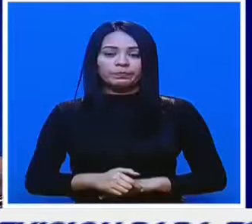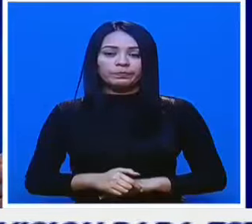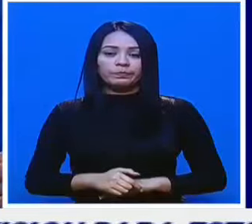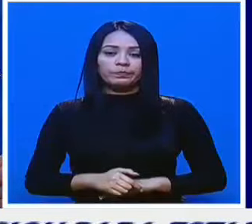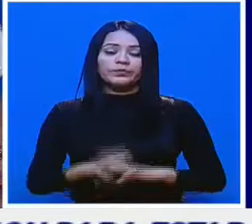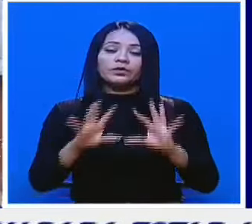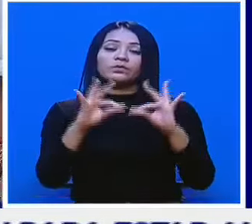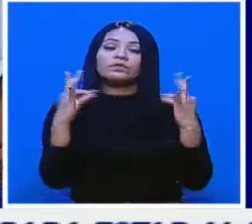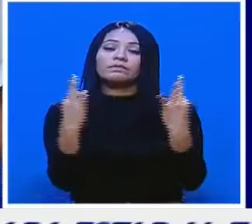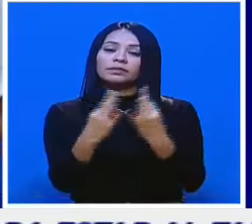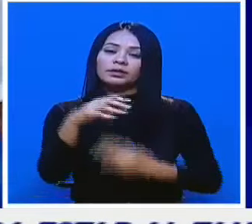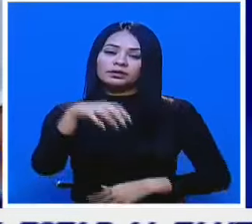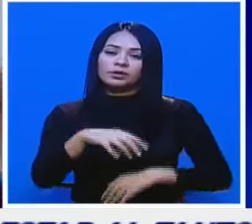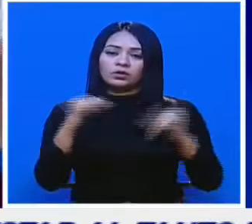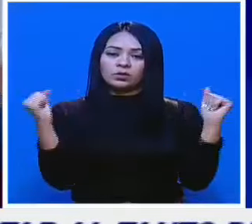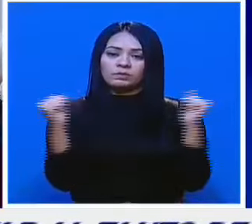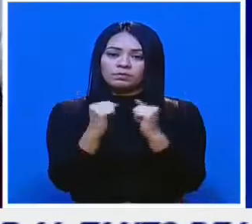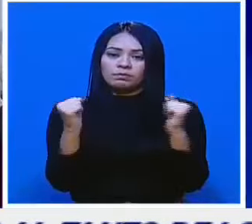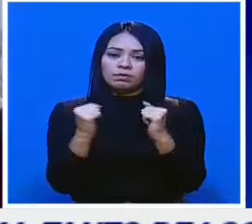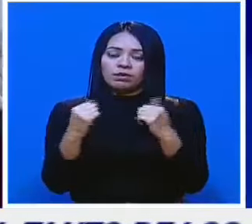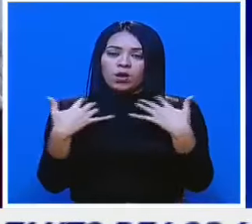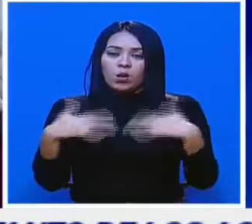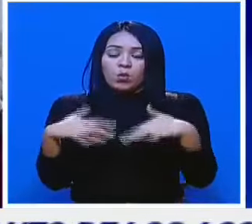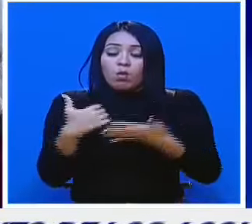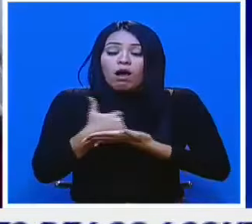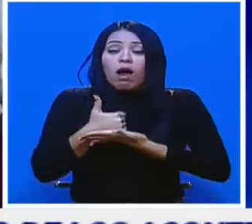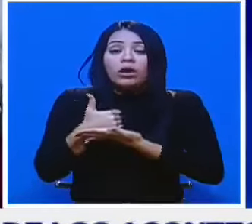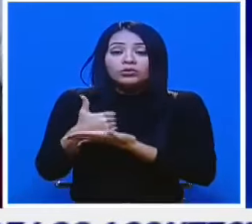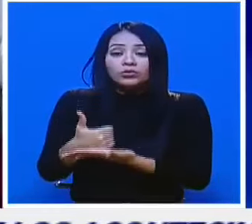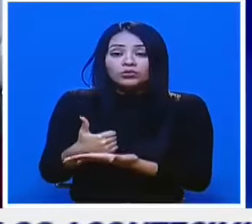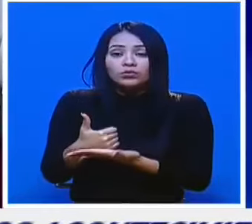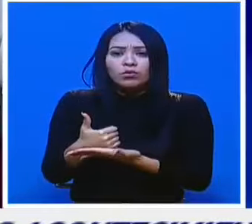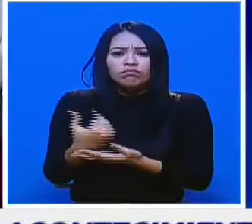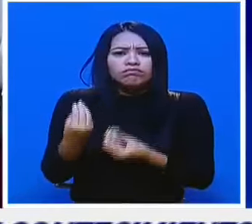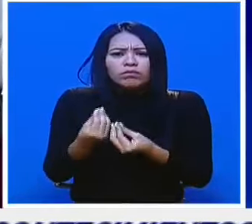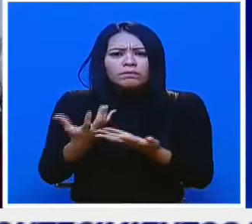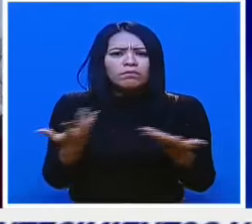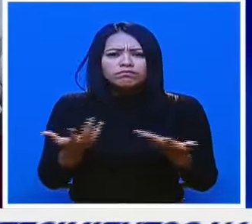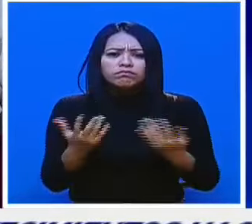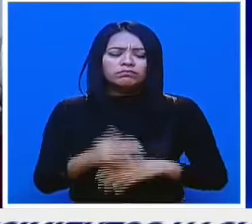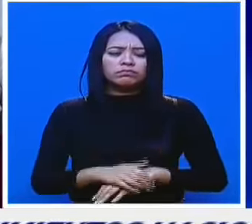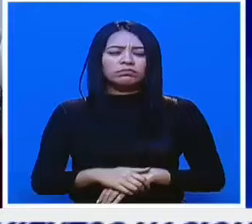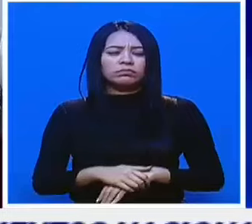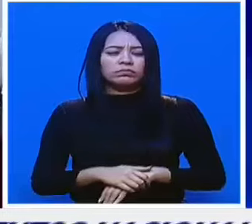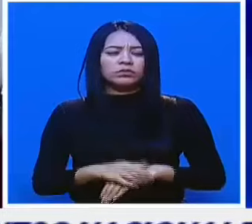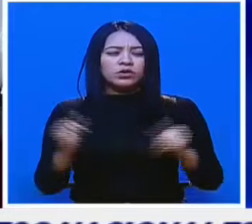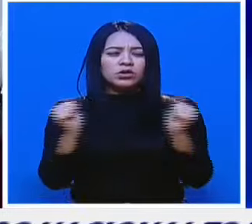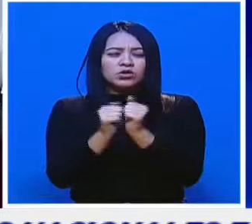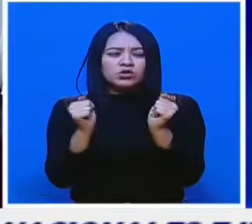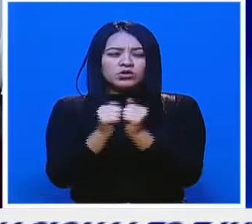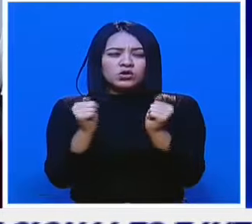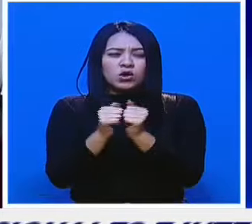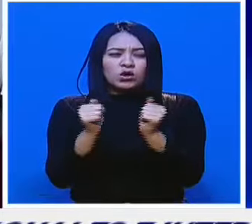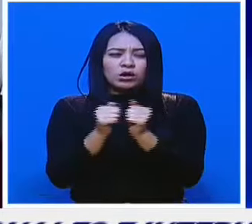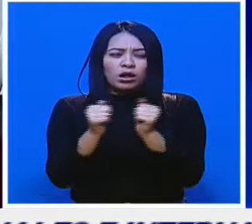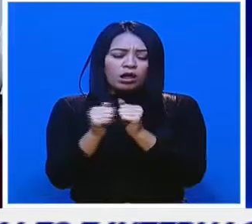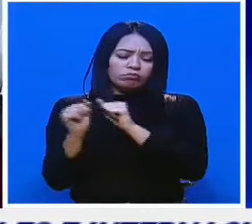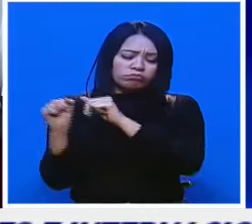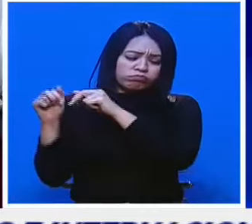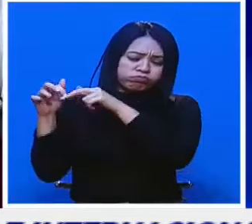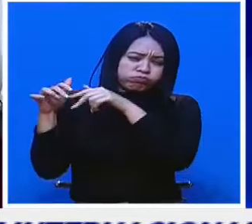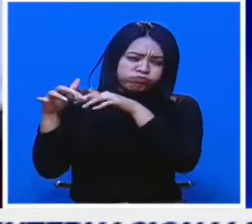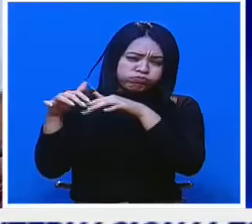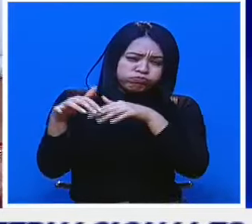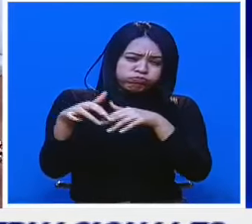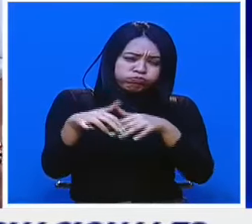Y una familia en el estado de Mérida salvó milagrosamente su vida luego de que rocas de gran tamaño destruyeran